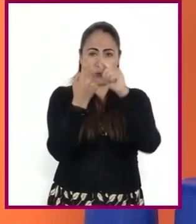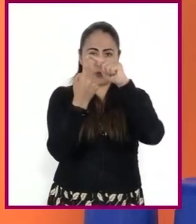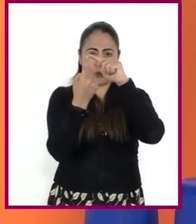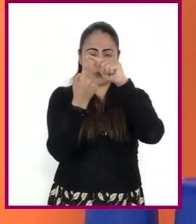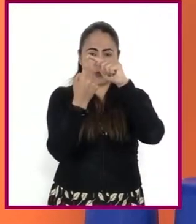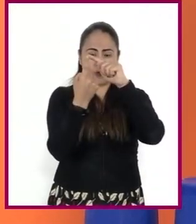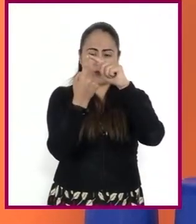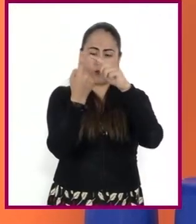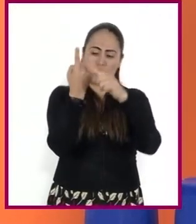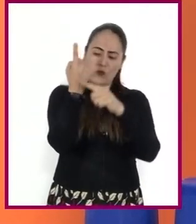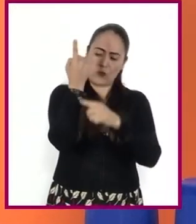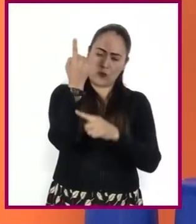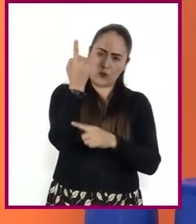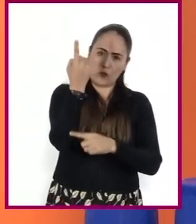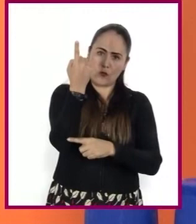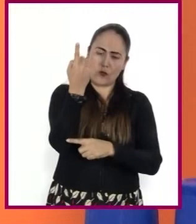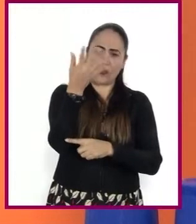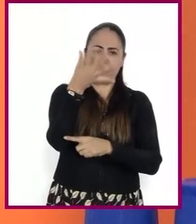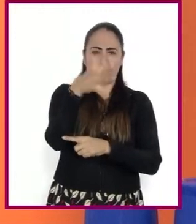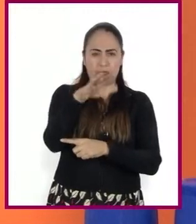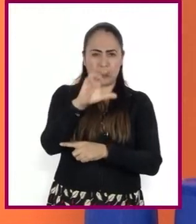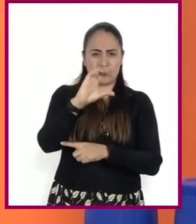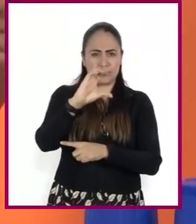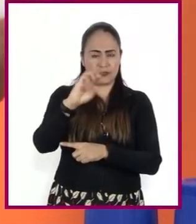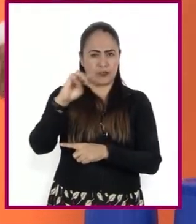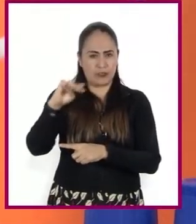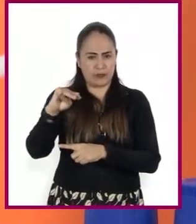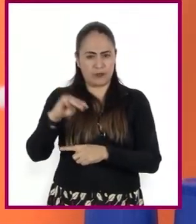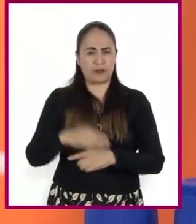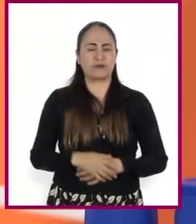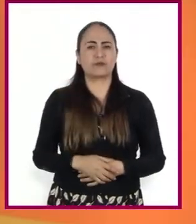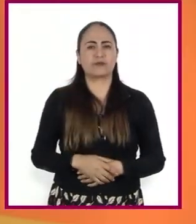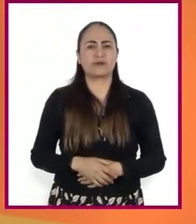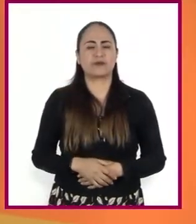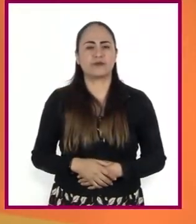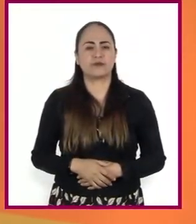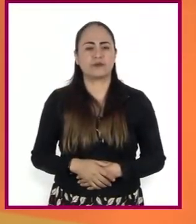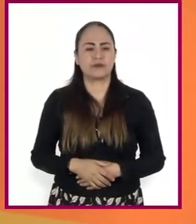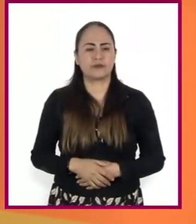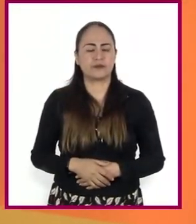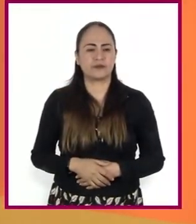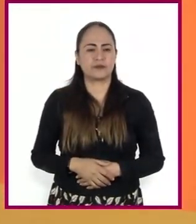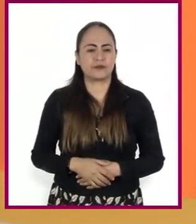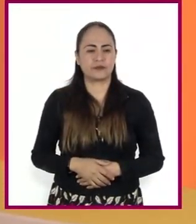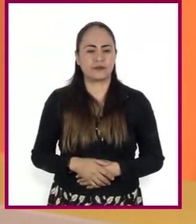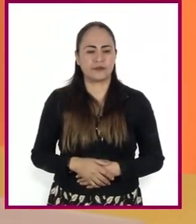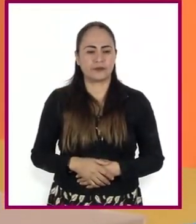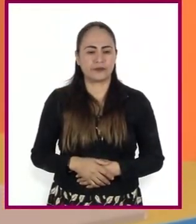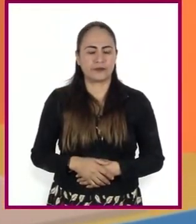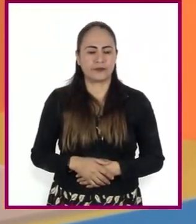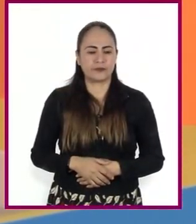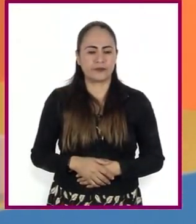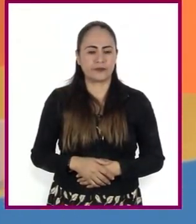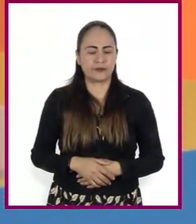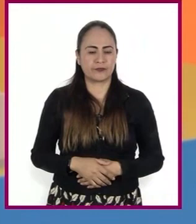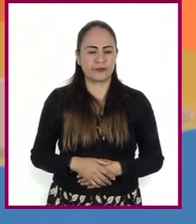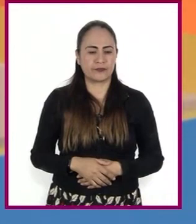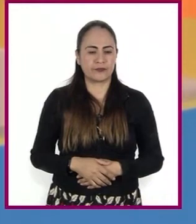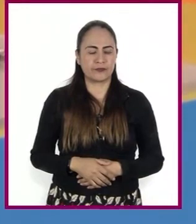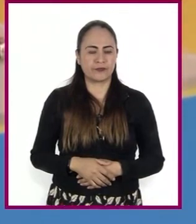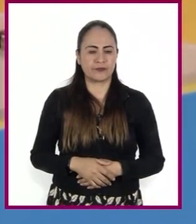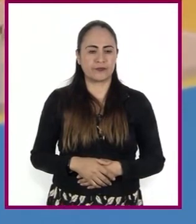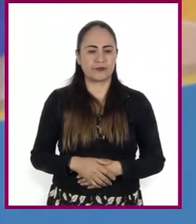una marca y en cada una de ellas lo vas a hacer. Muy bien, maestra. A